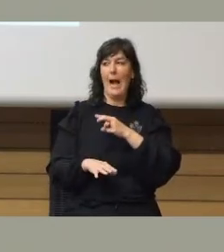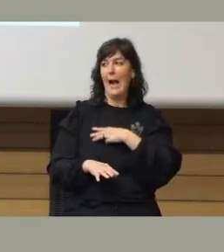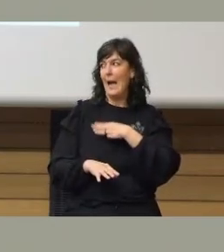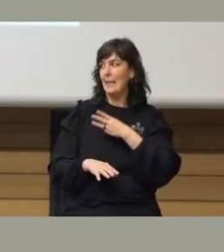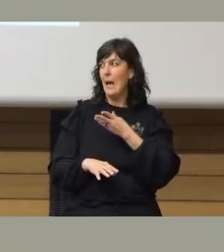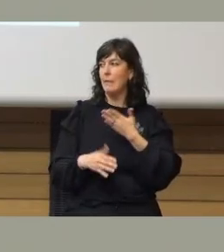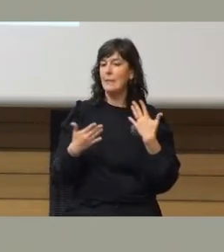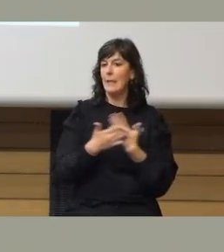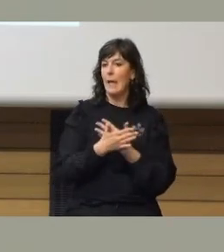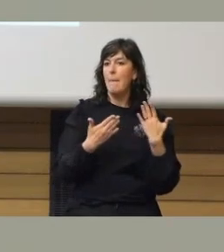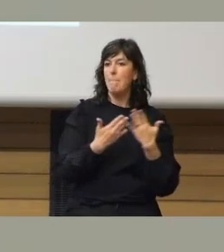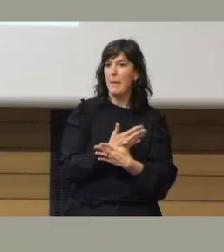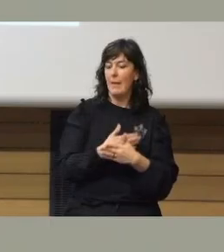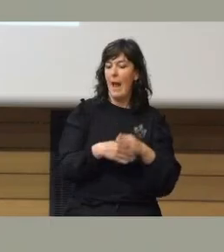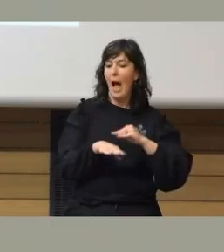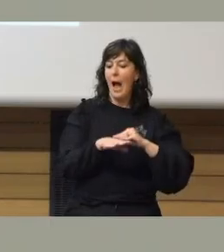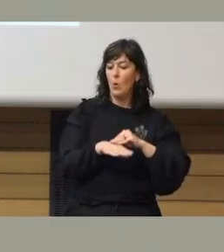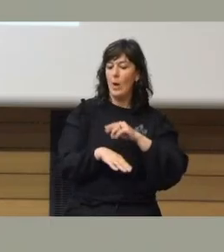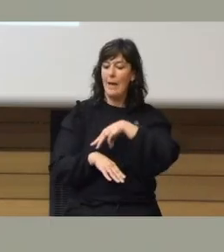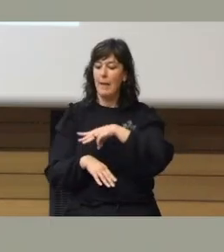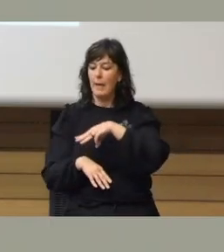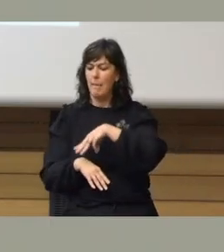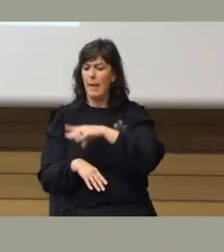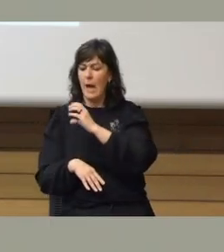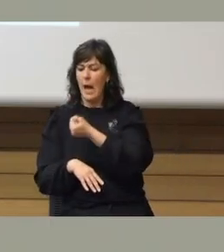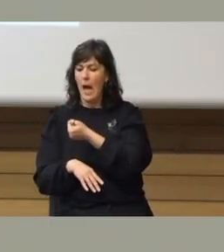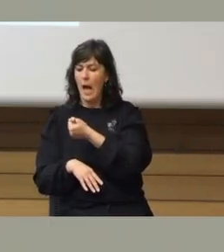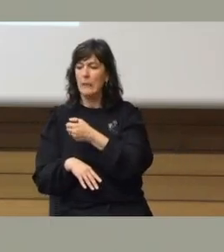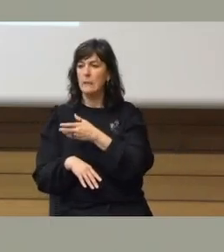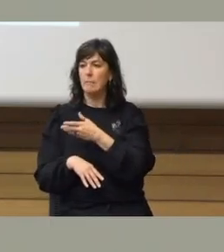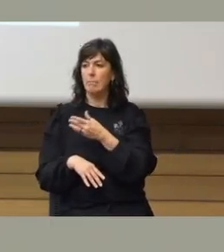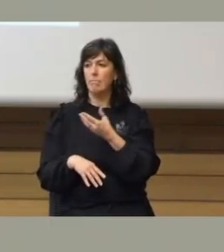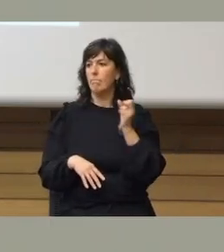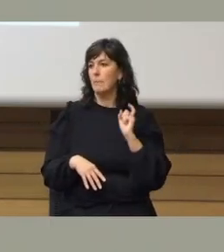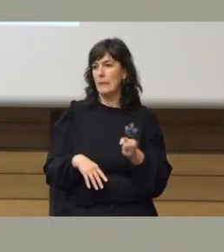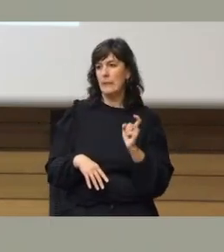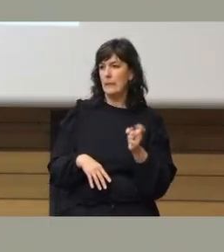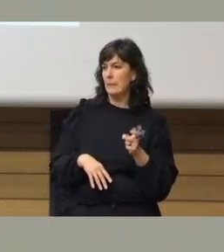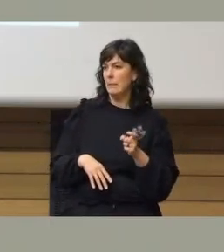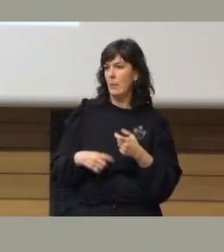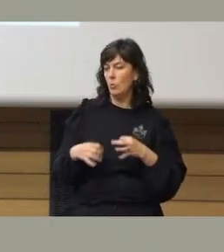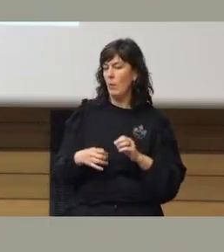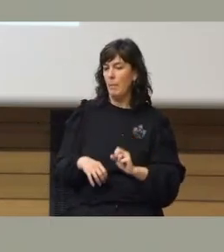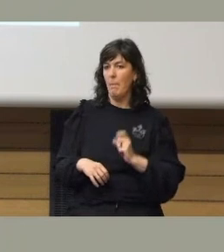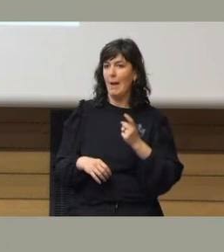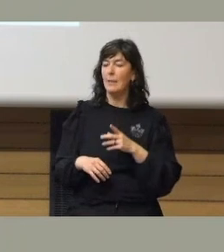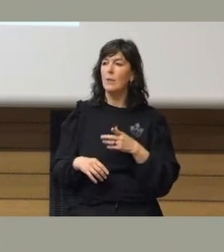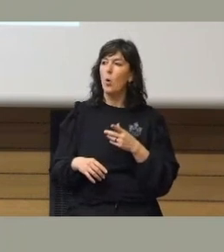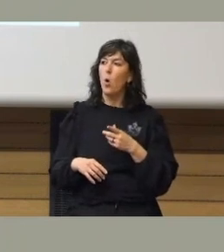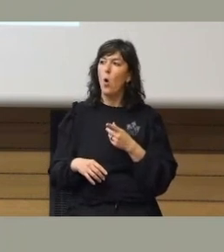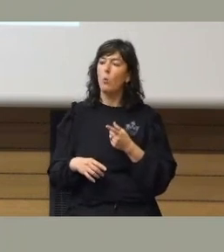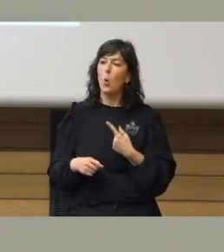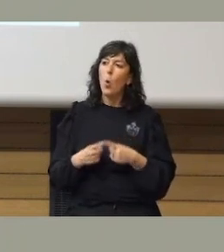MDMA, éxtasis, es la más común. ¿Vale? Una de las cosas que nos pareció muy significativa